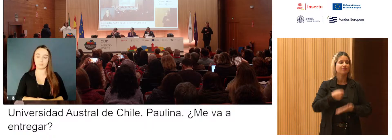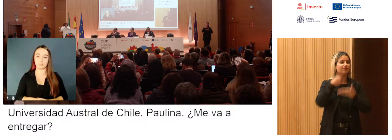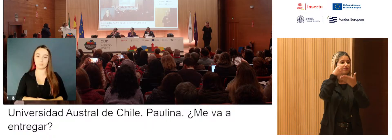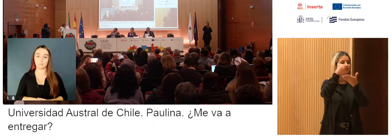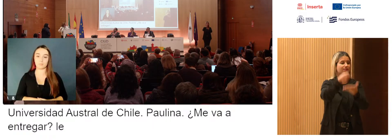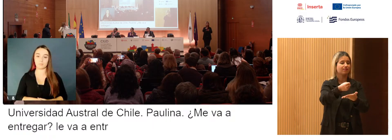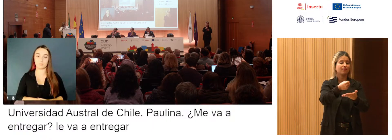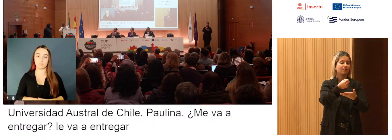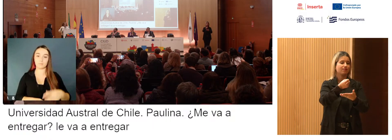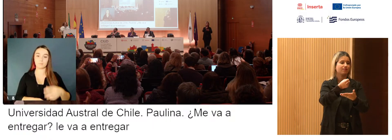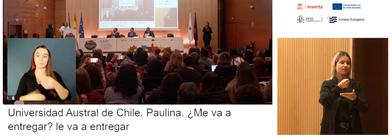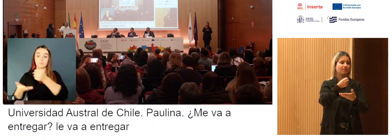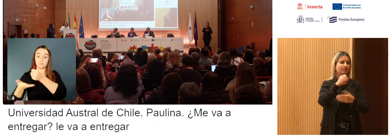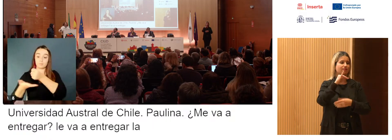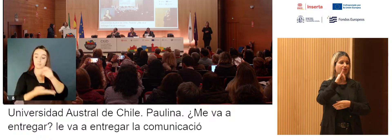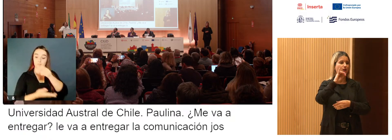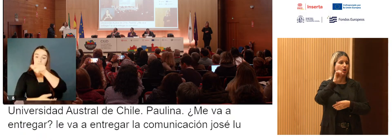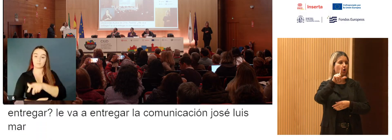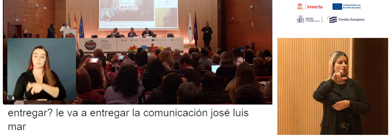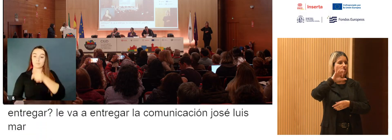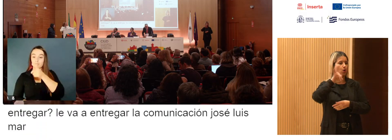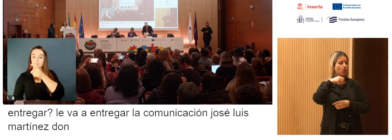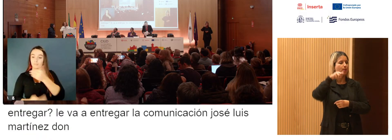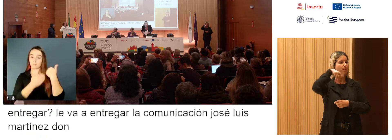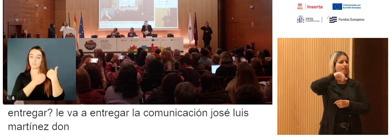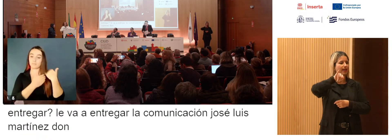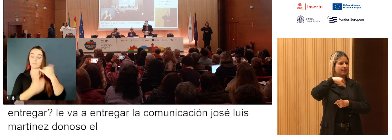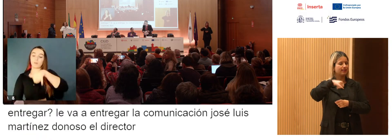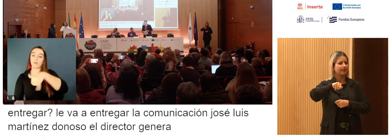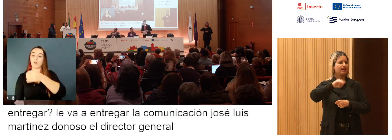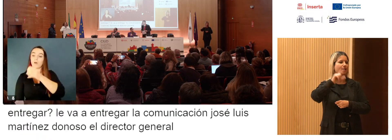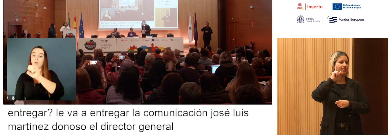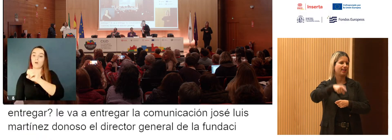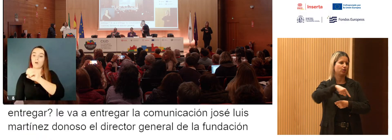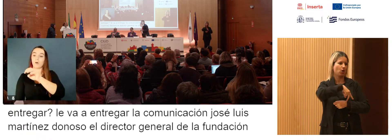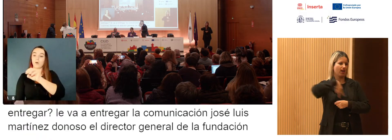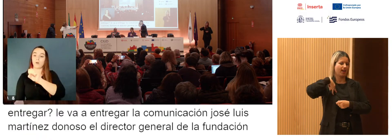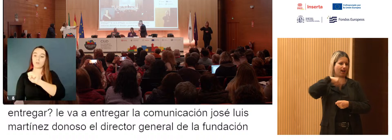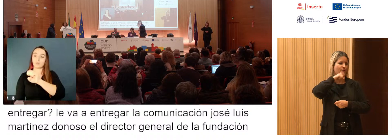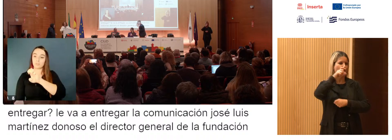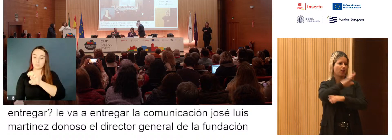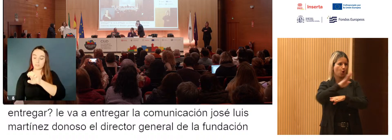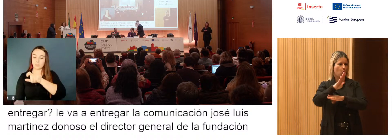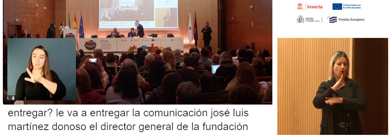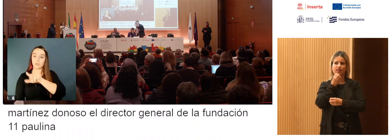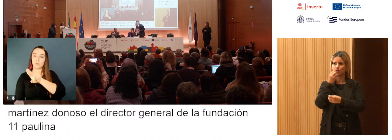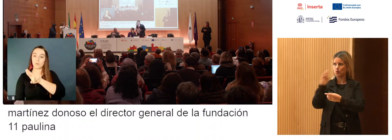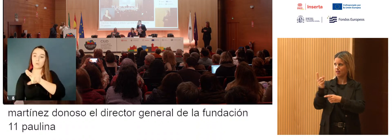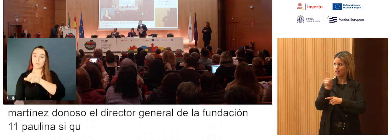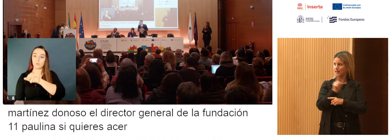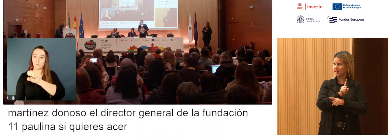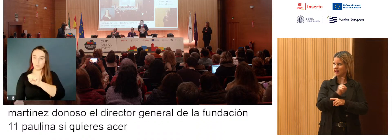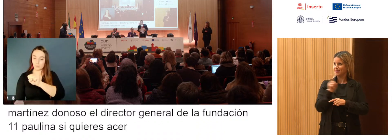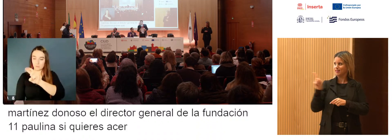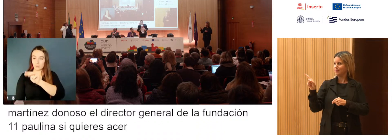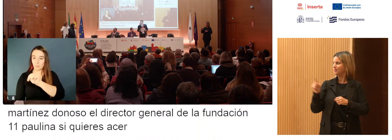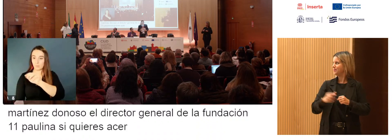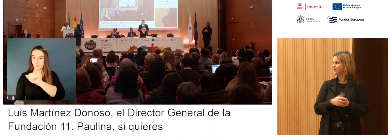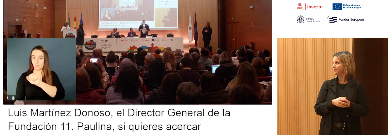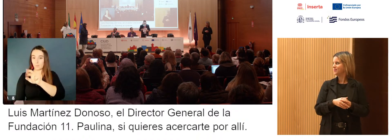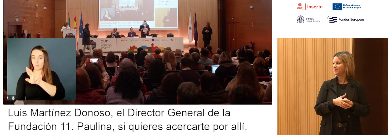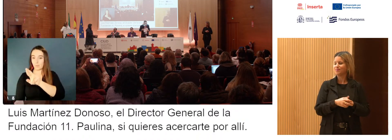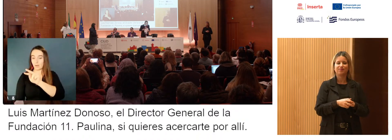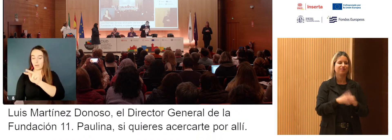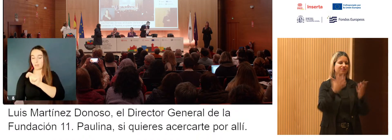la comunicación José Luis Martínez Donoso, el director general de la Fundación 11. Paulina, si quieres acercarte por allí.